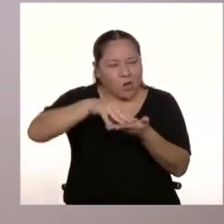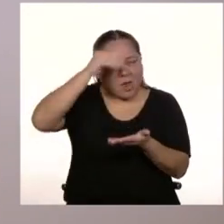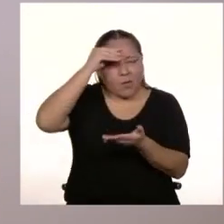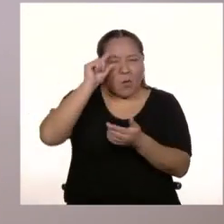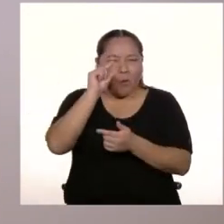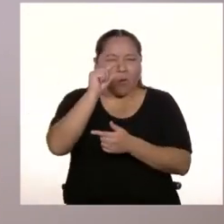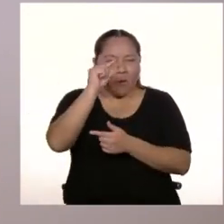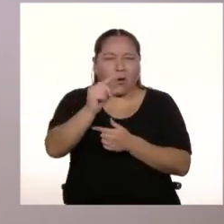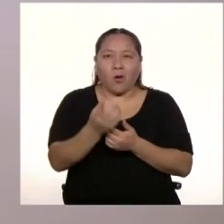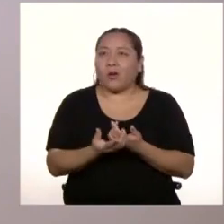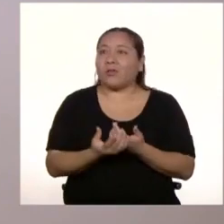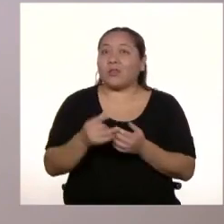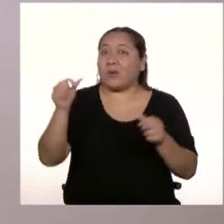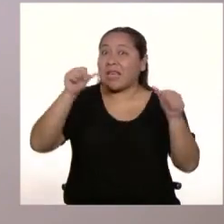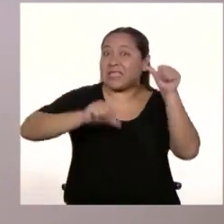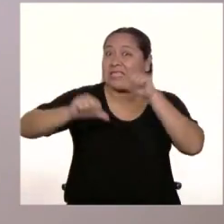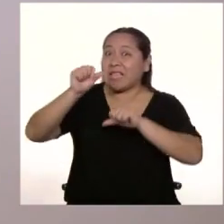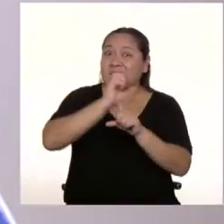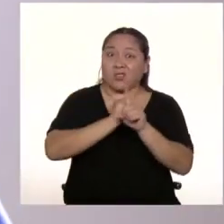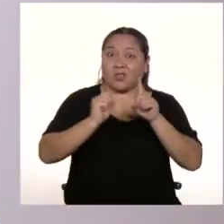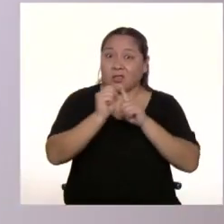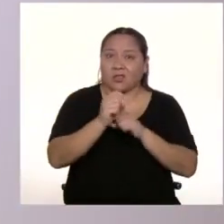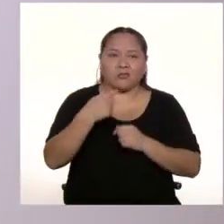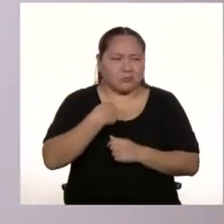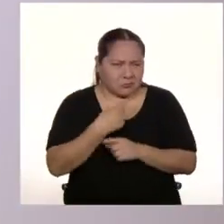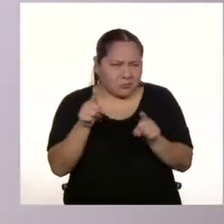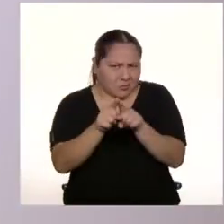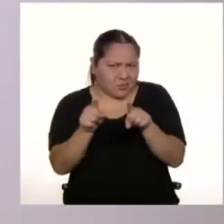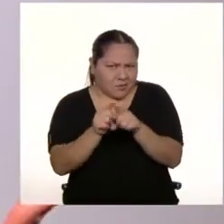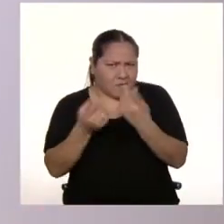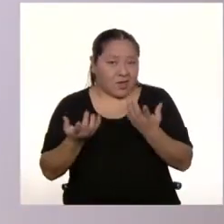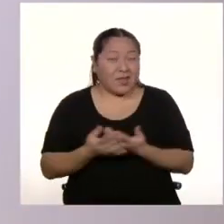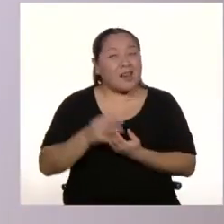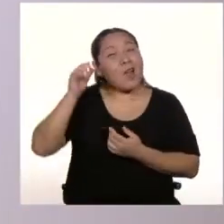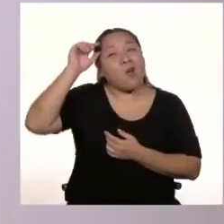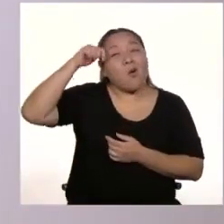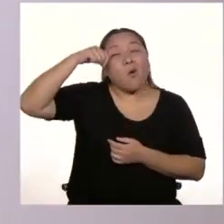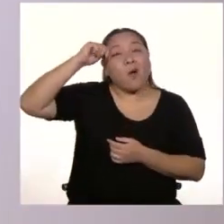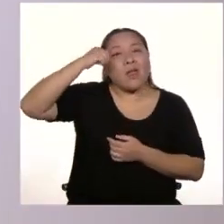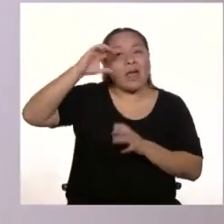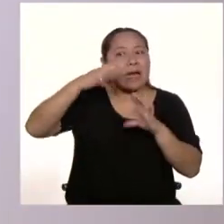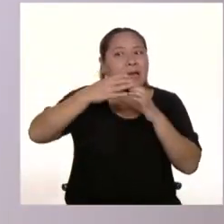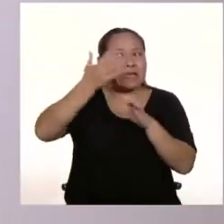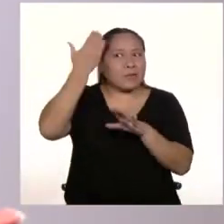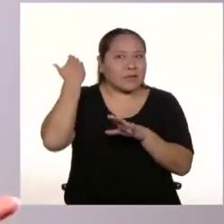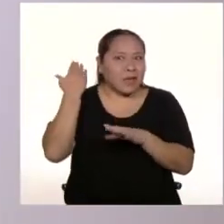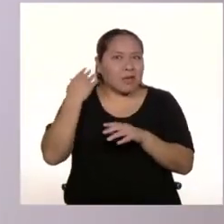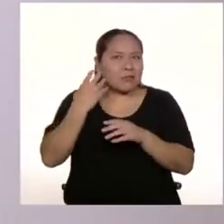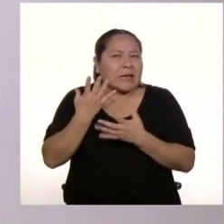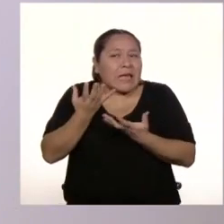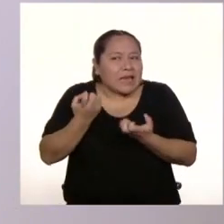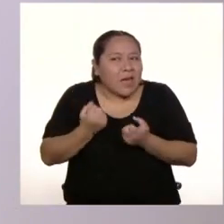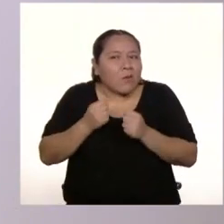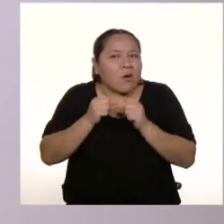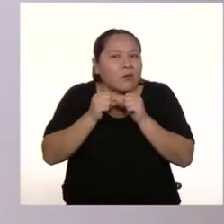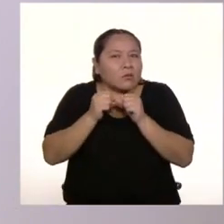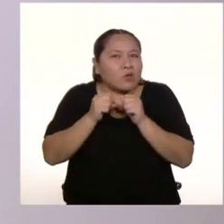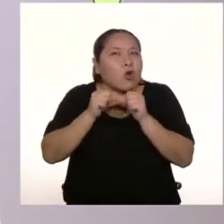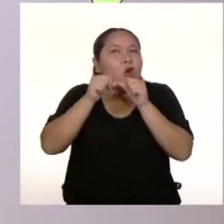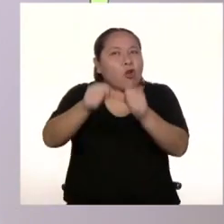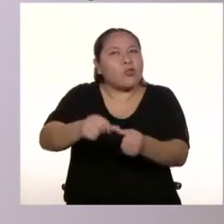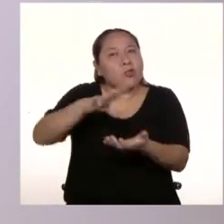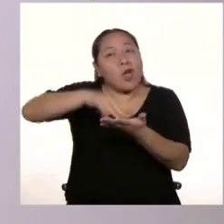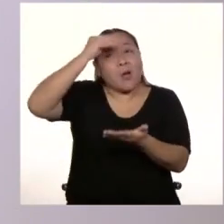ciencias sociales, ¿verdad? Yo también. ¿Recuerdan que en la clase anterior nos quedamos con ganas de seguir aprendiendo más sobre la vida en